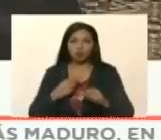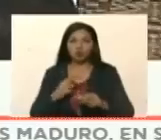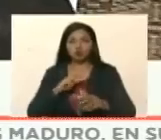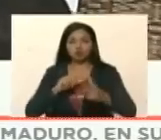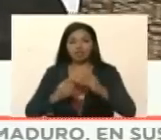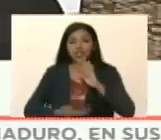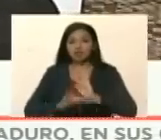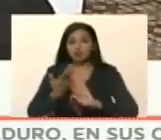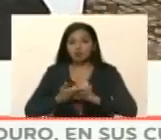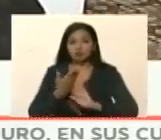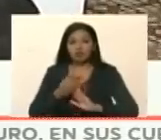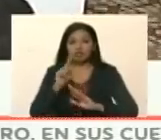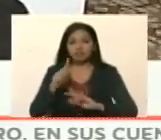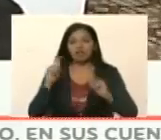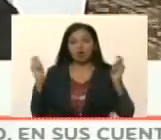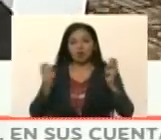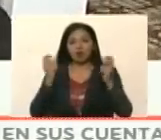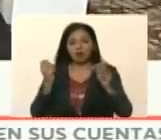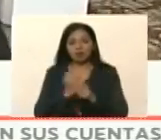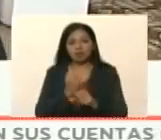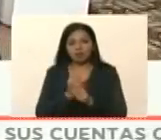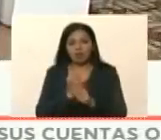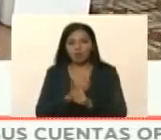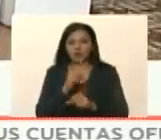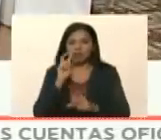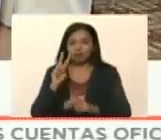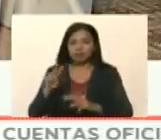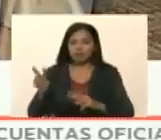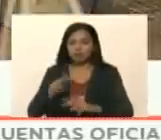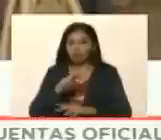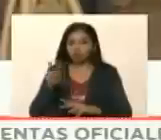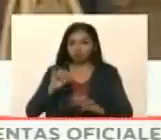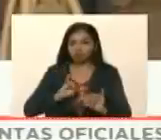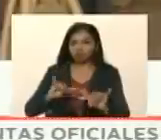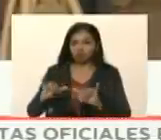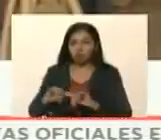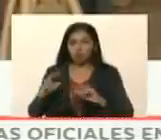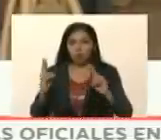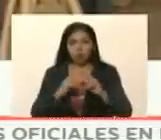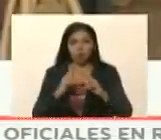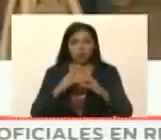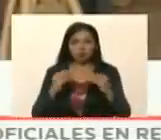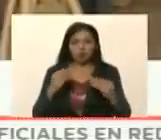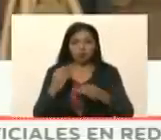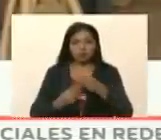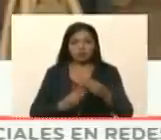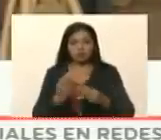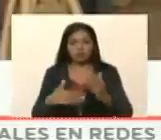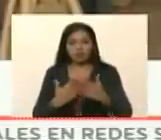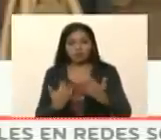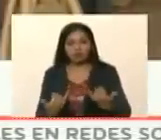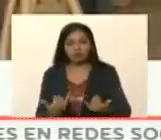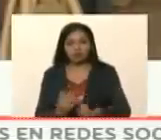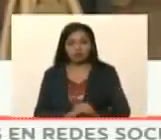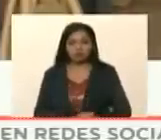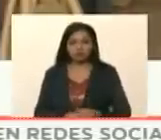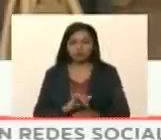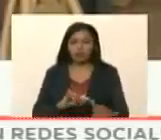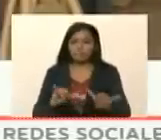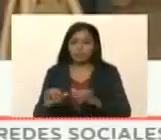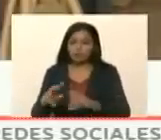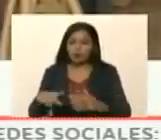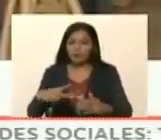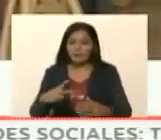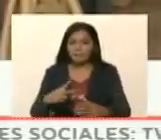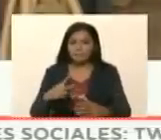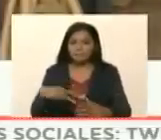tan importante estas jornadas de trabajo y que ustedes conozcan todo lo que se está haciendo, que ustedes valoren lo